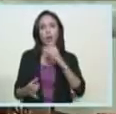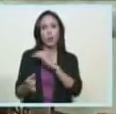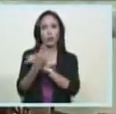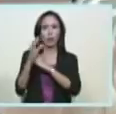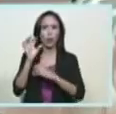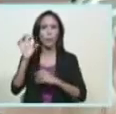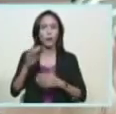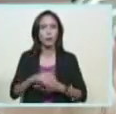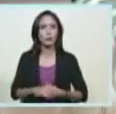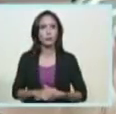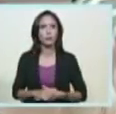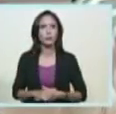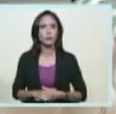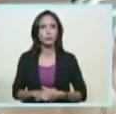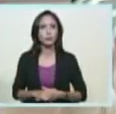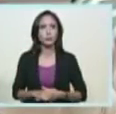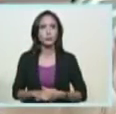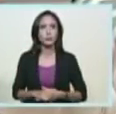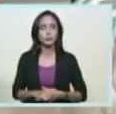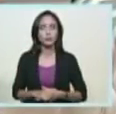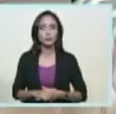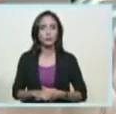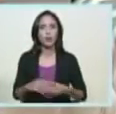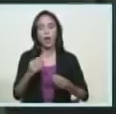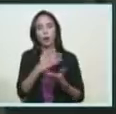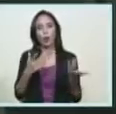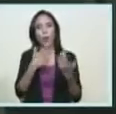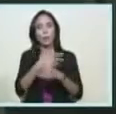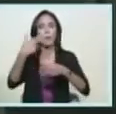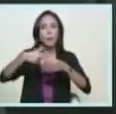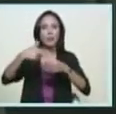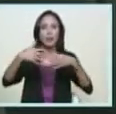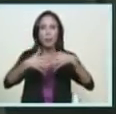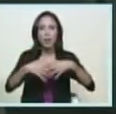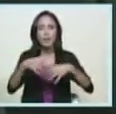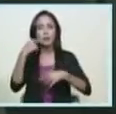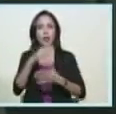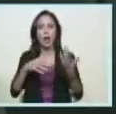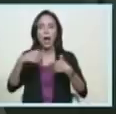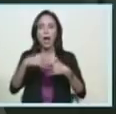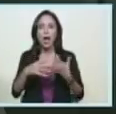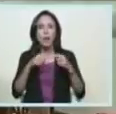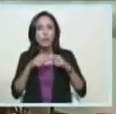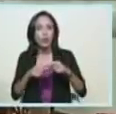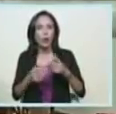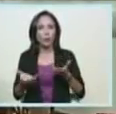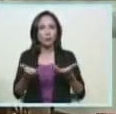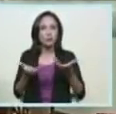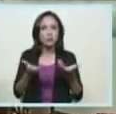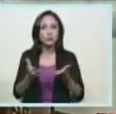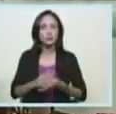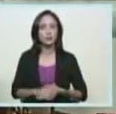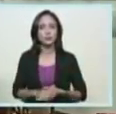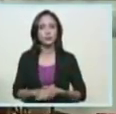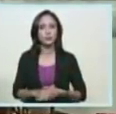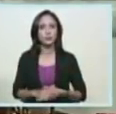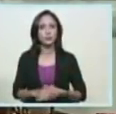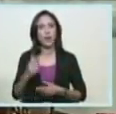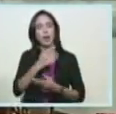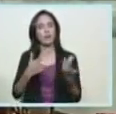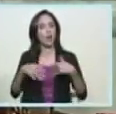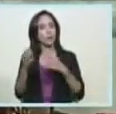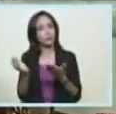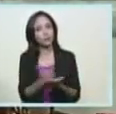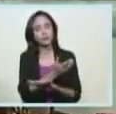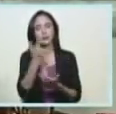patria que infiltraron y pusieron la pereza en un estado de postración que ya vamos superando